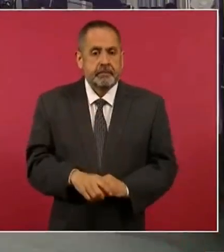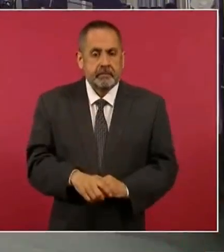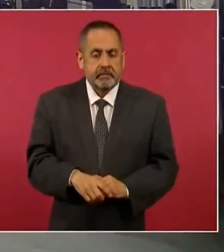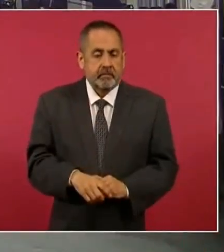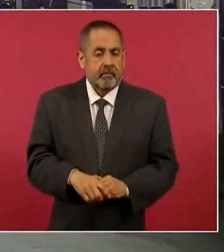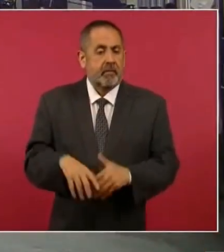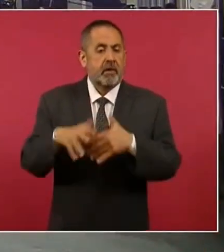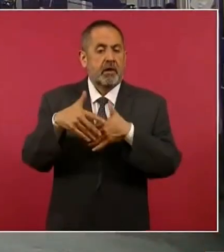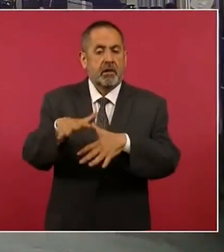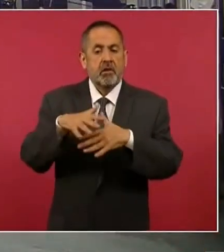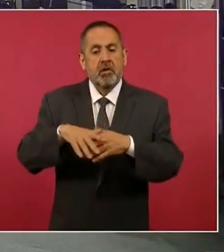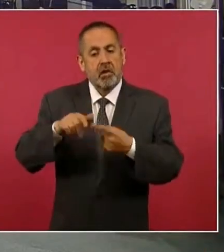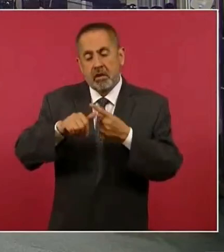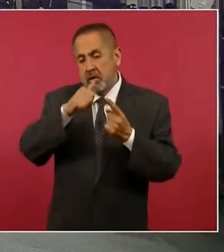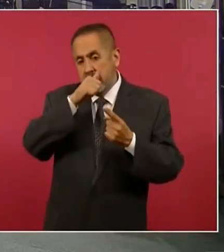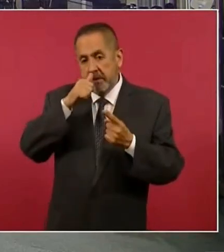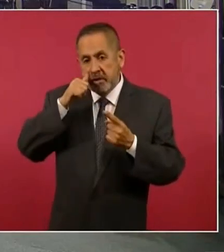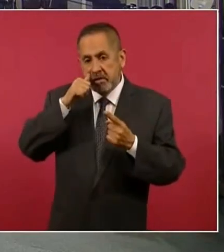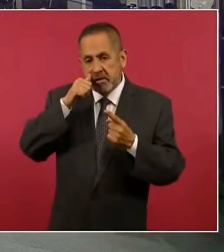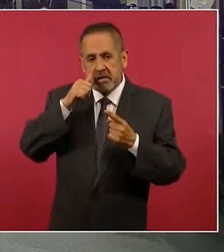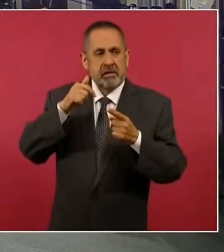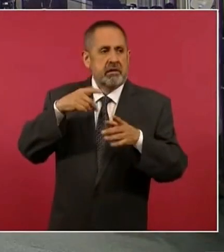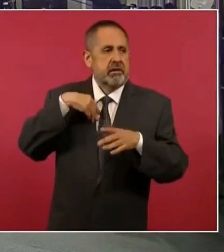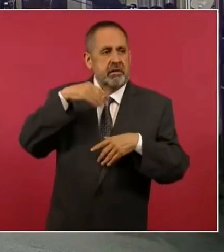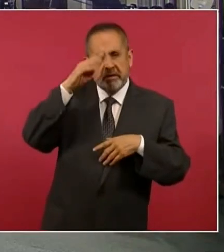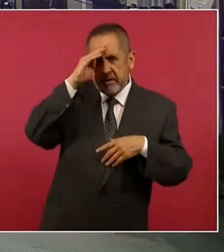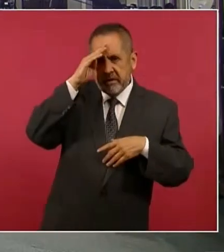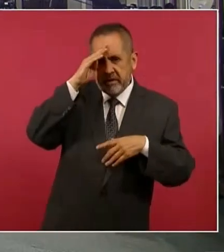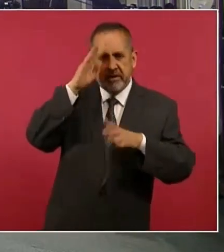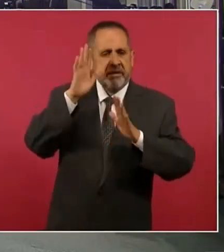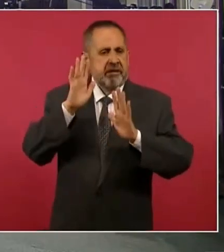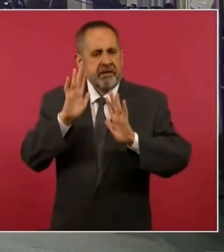el triunfo de Juárez se pensaba, ya